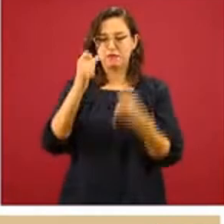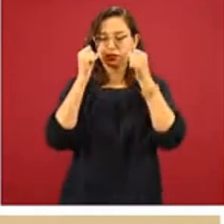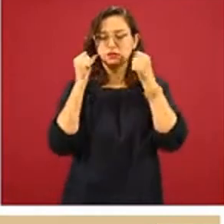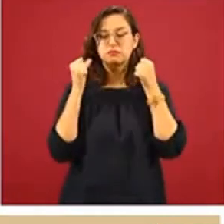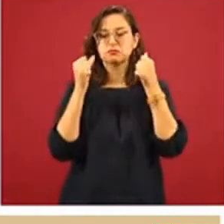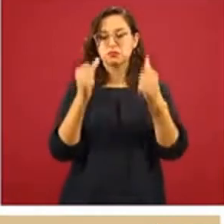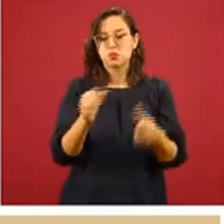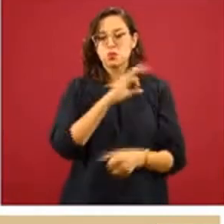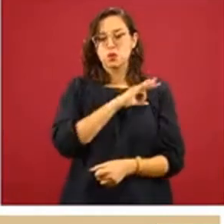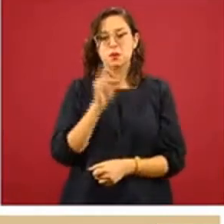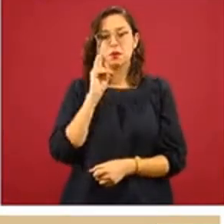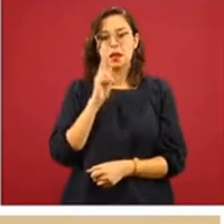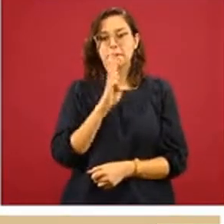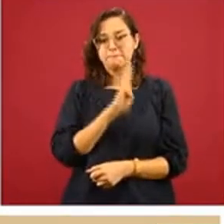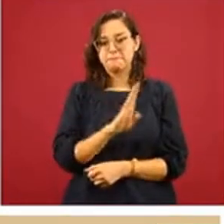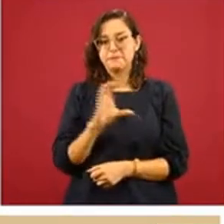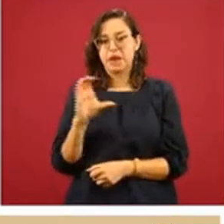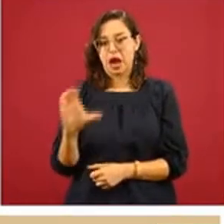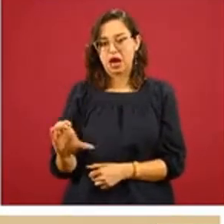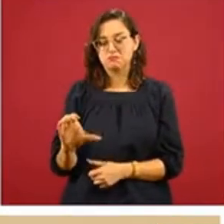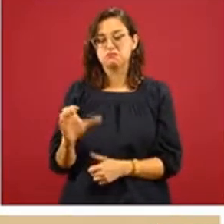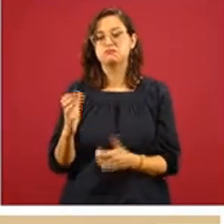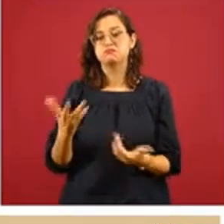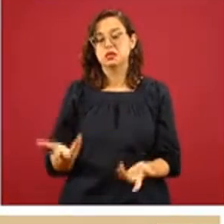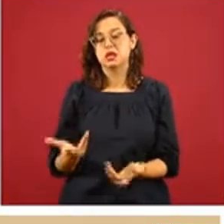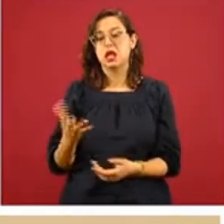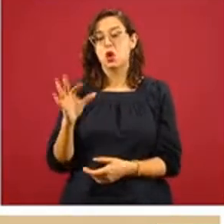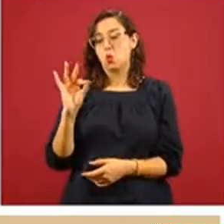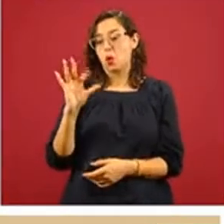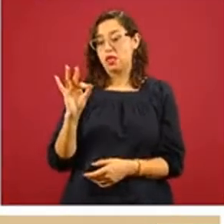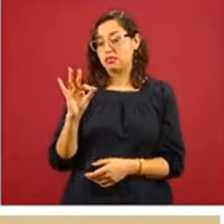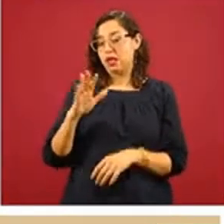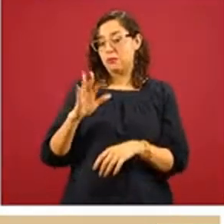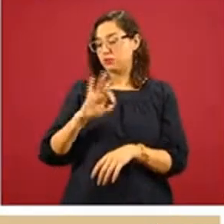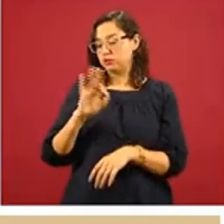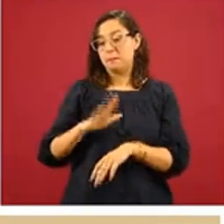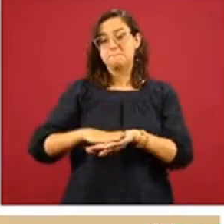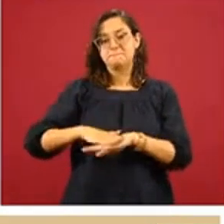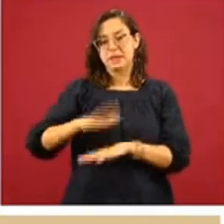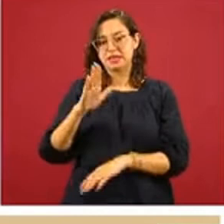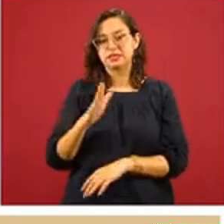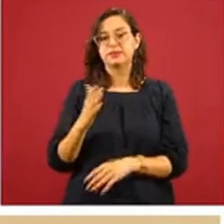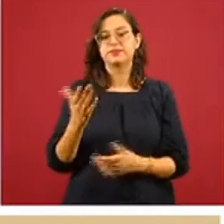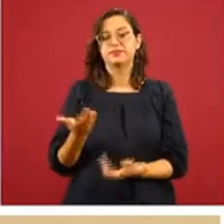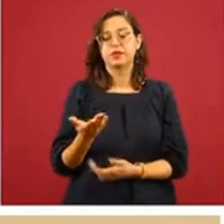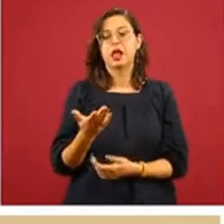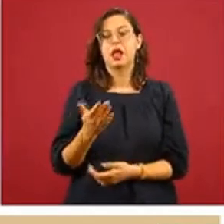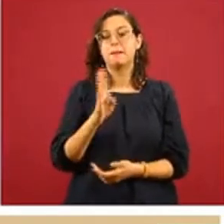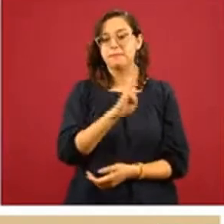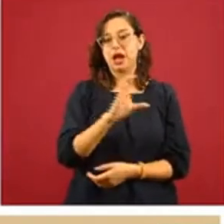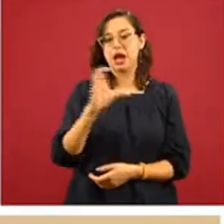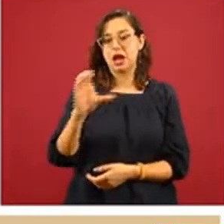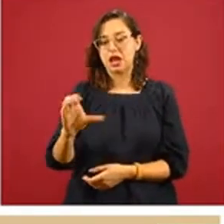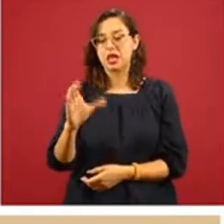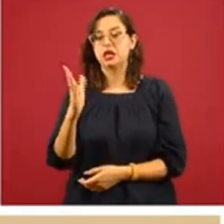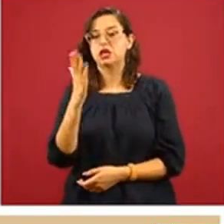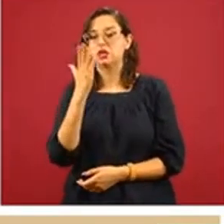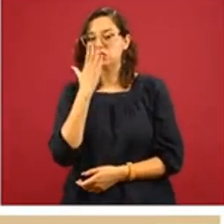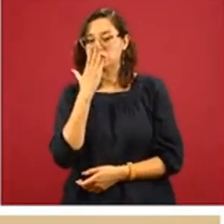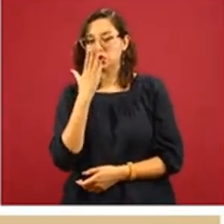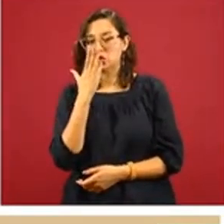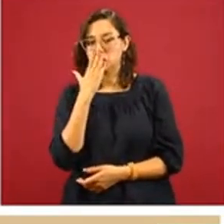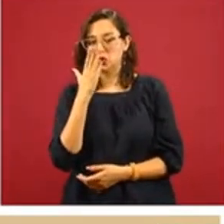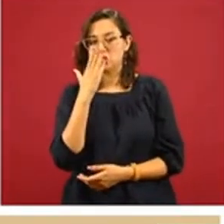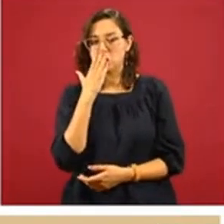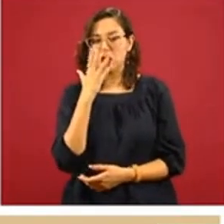un estado como Baja California, que ahora tiene más de un 40%, de hecho tanto Baja California como Sonora están reportando más de un